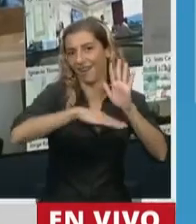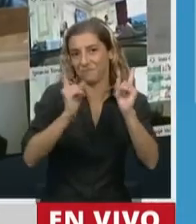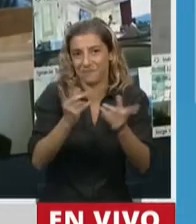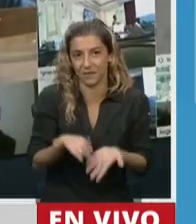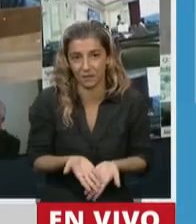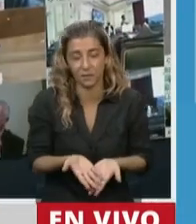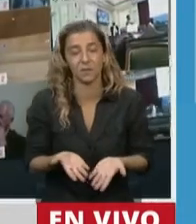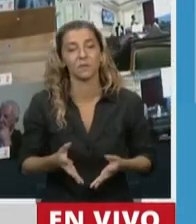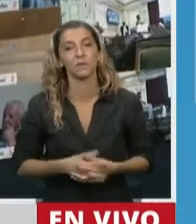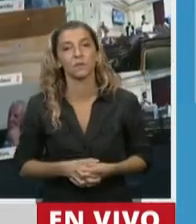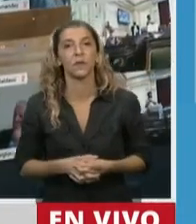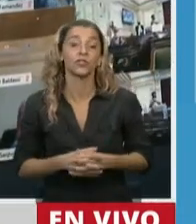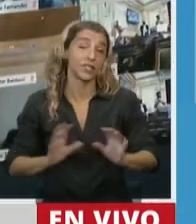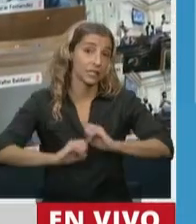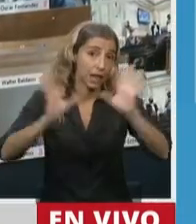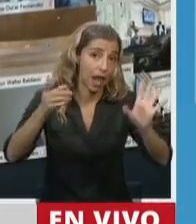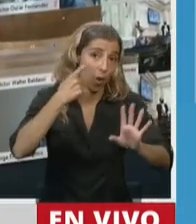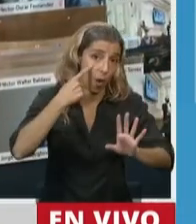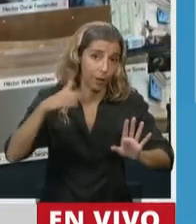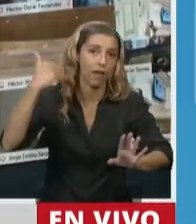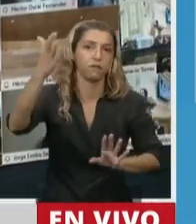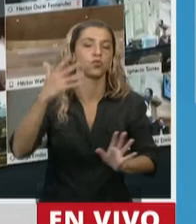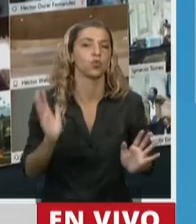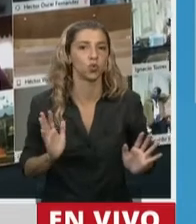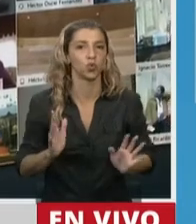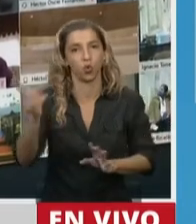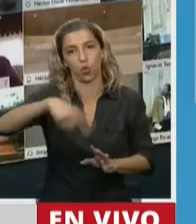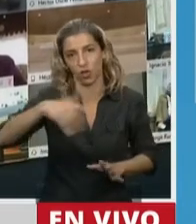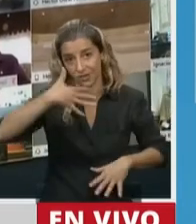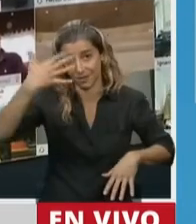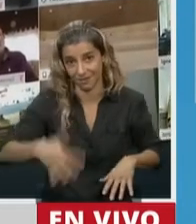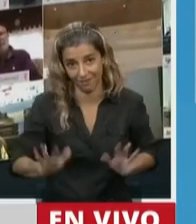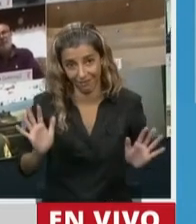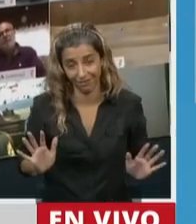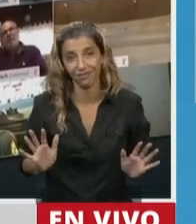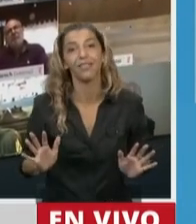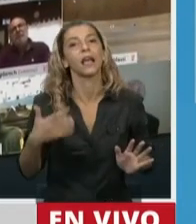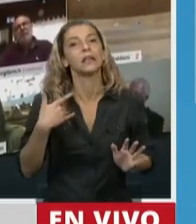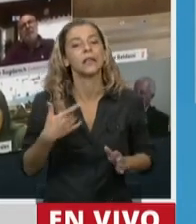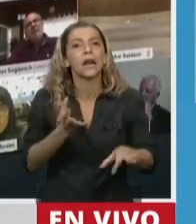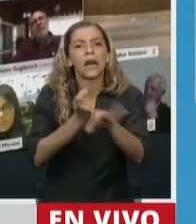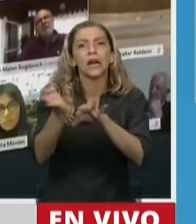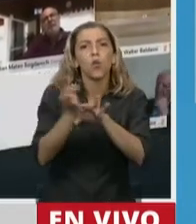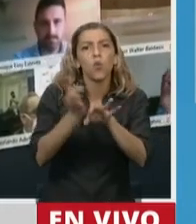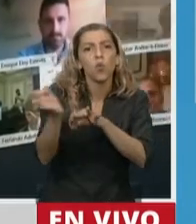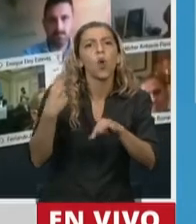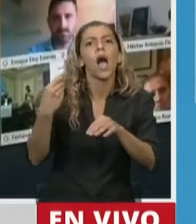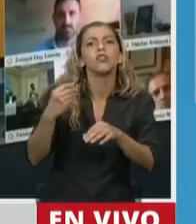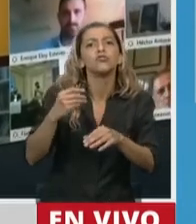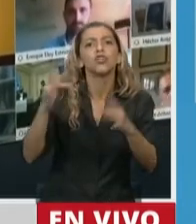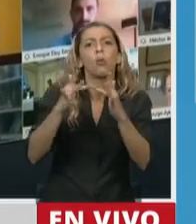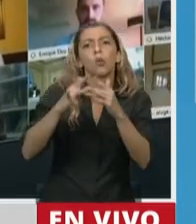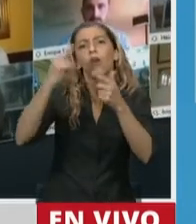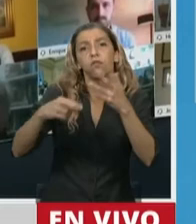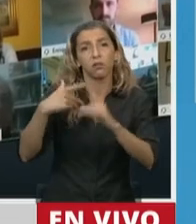queden claro para la posteridad la voluntad del legislador, la educación a distancia no es recomendable para los menores de 18 años de